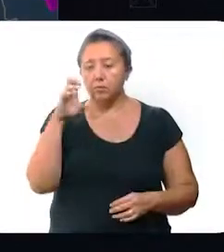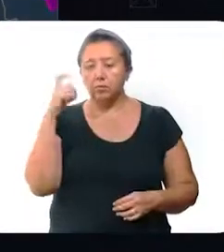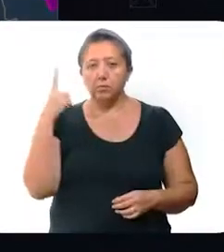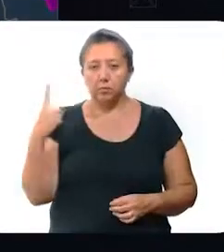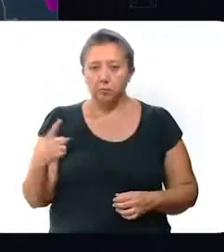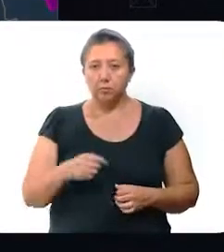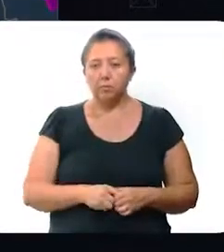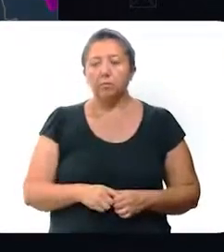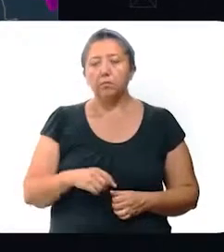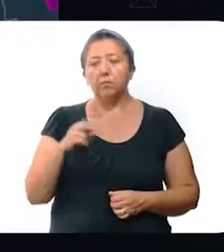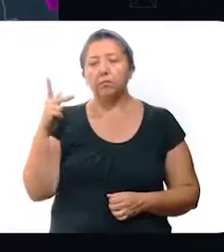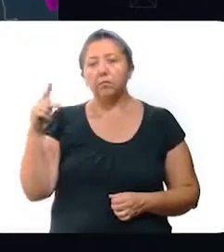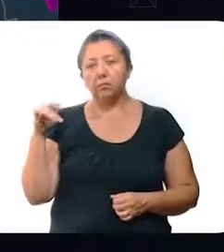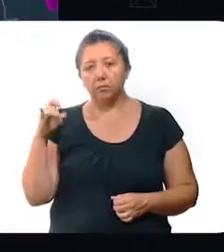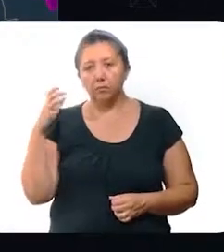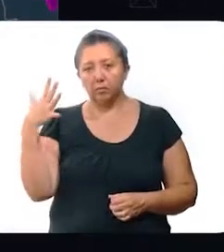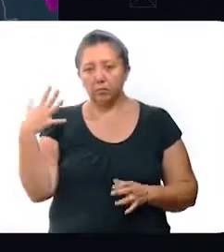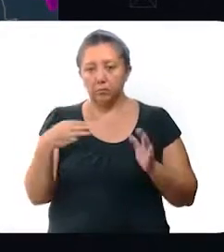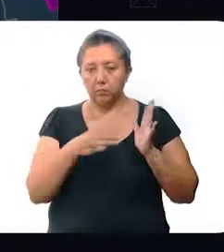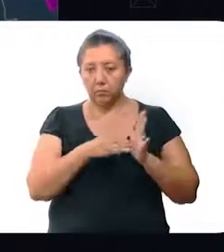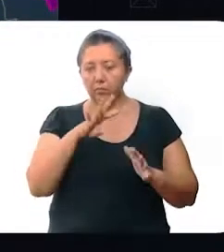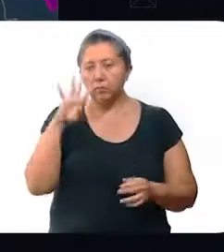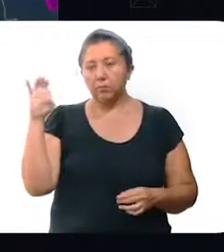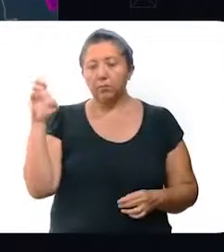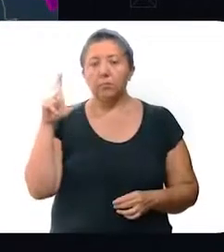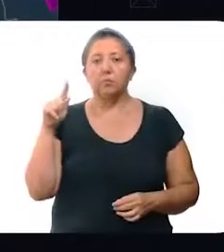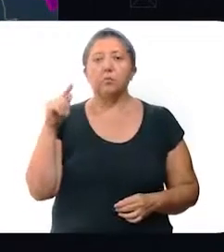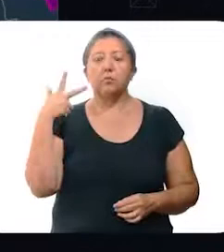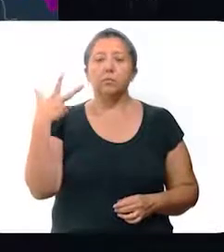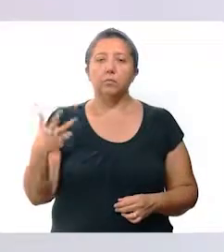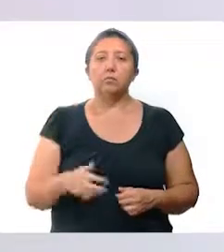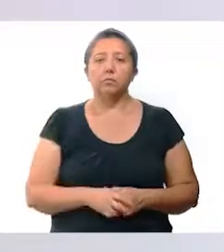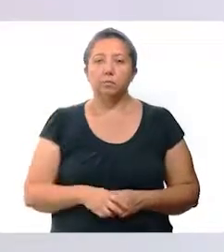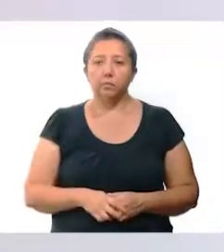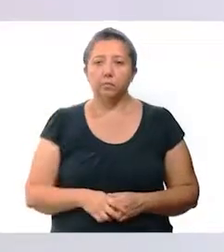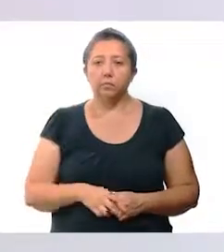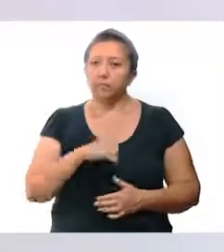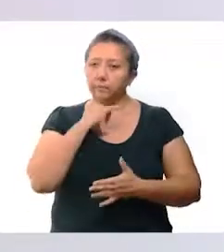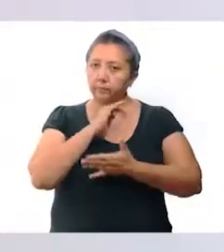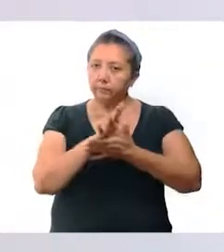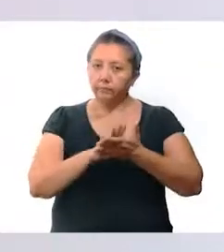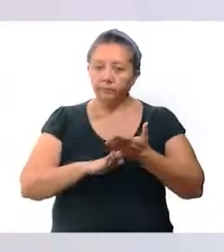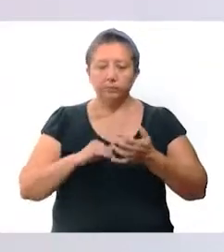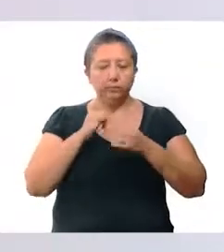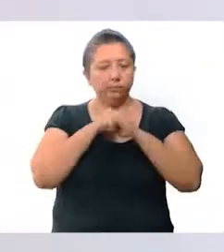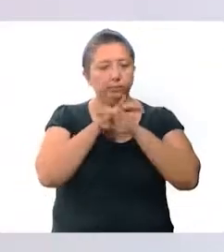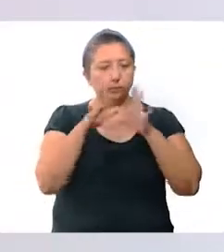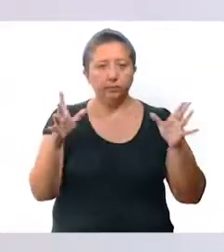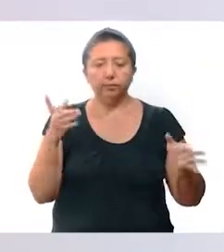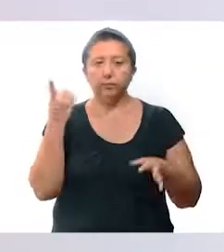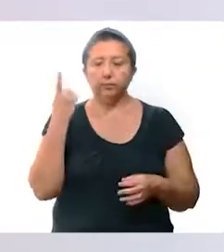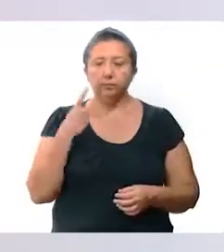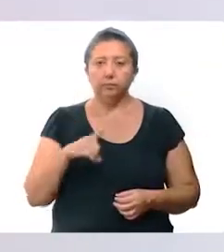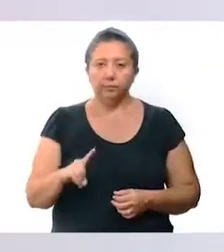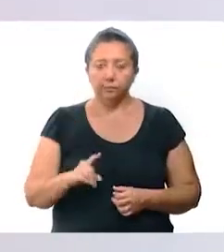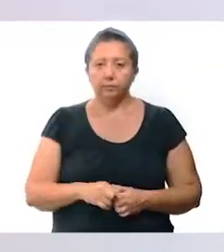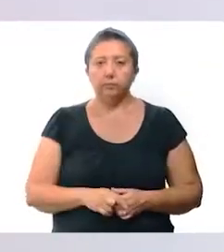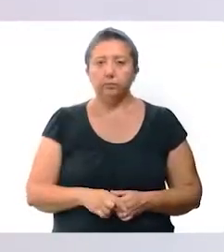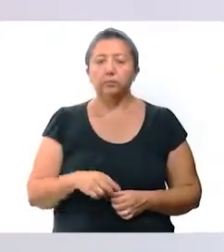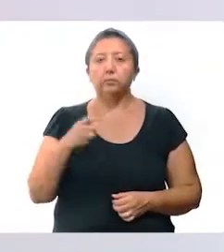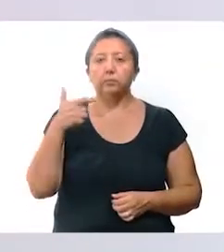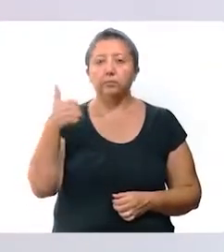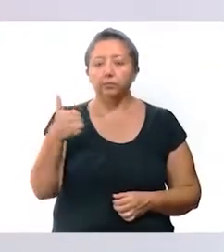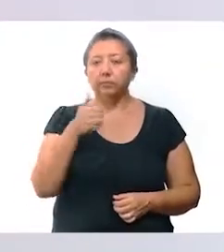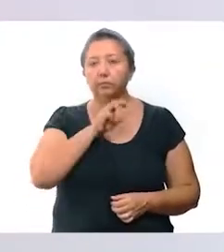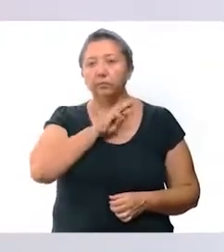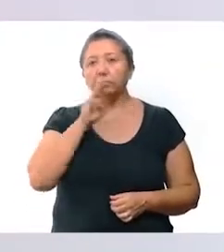3.501. En la zona poniente, 5.478. Lamentablemente, en este parte médico, informamos de